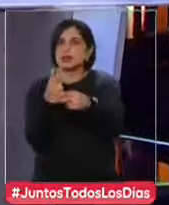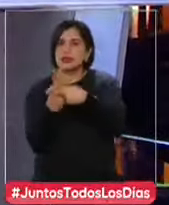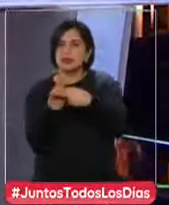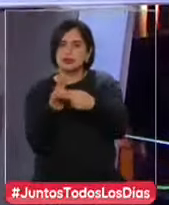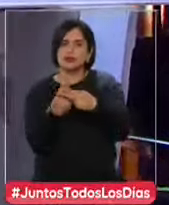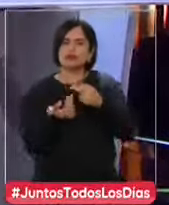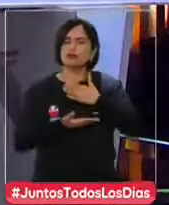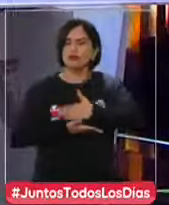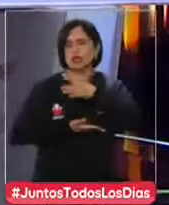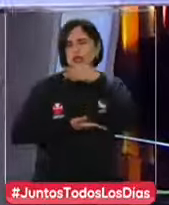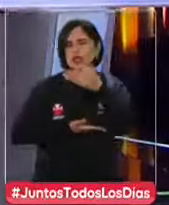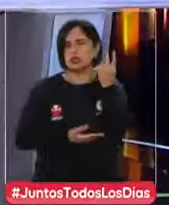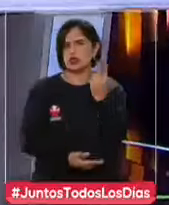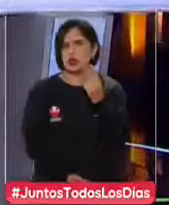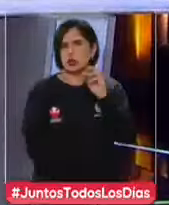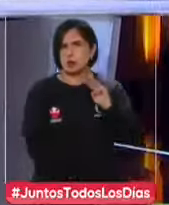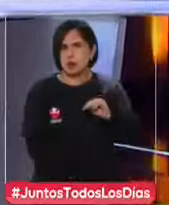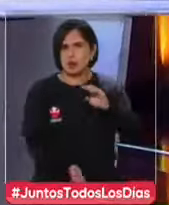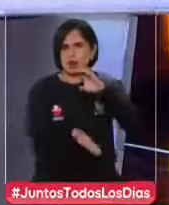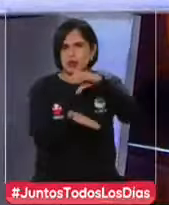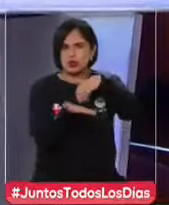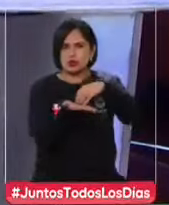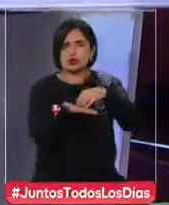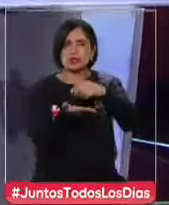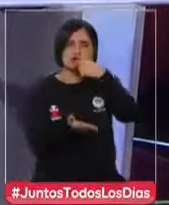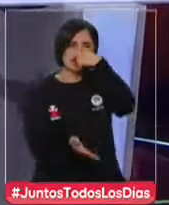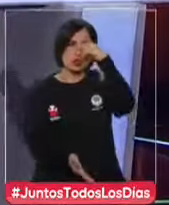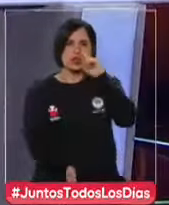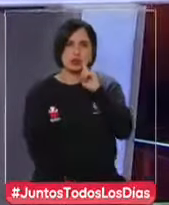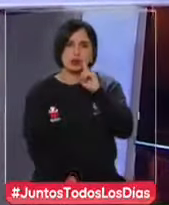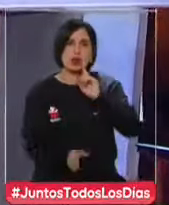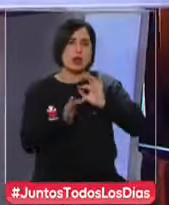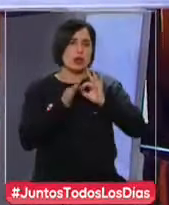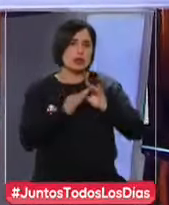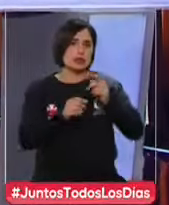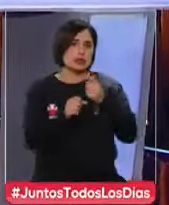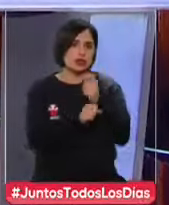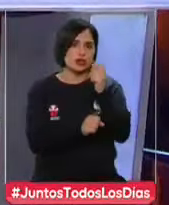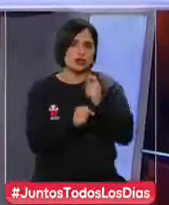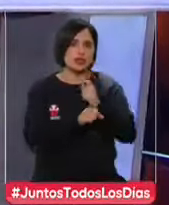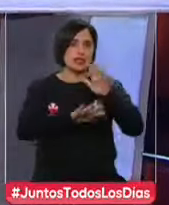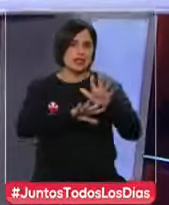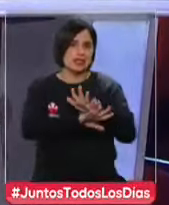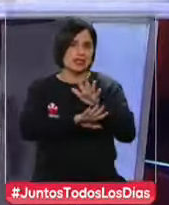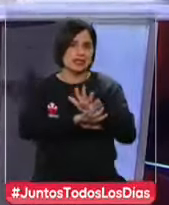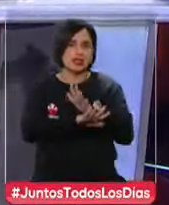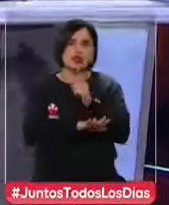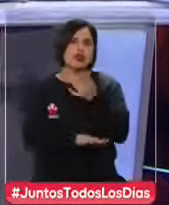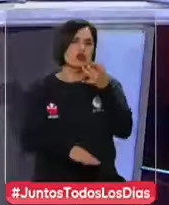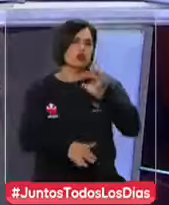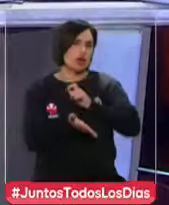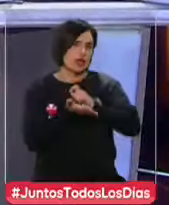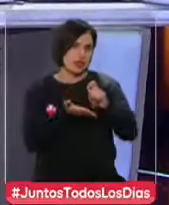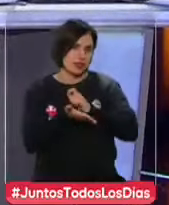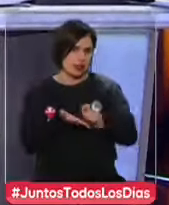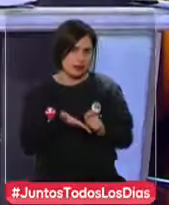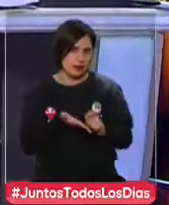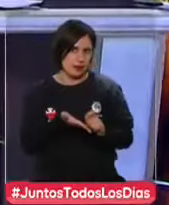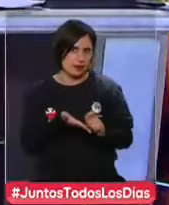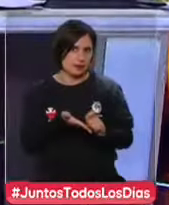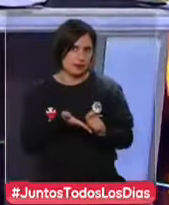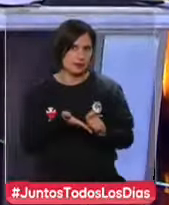Y les quiero hablar de dos mamás de un centro de Temuco que gracias a los talleres de teatro no solamente escribieron la